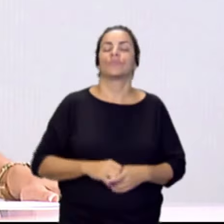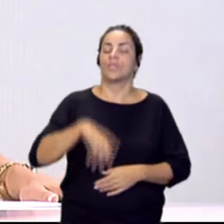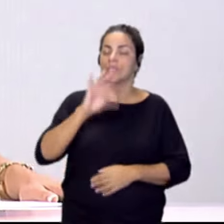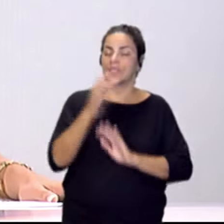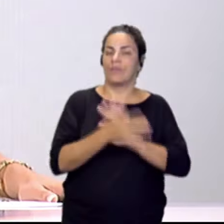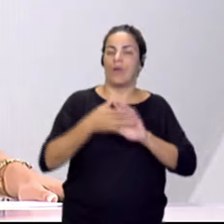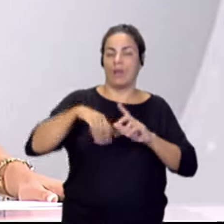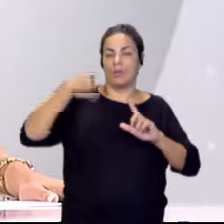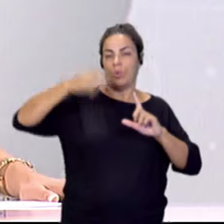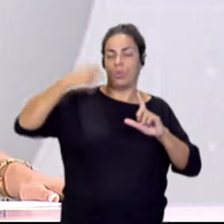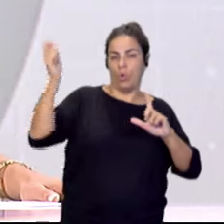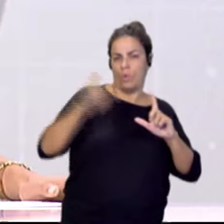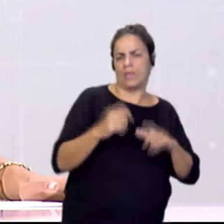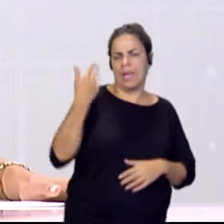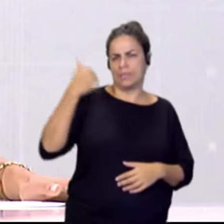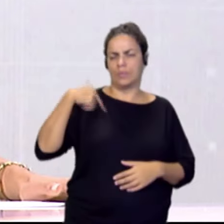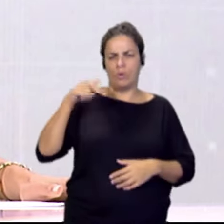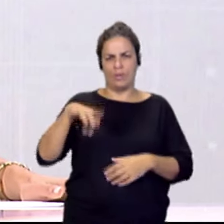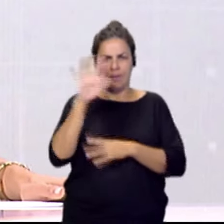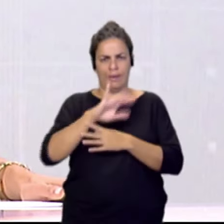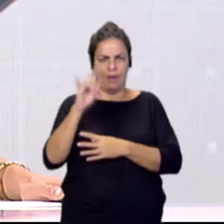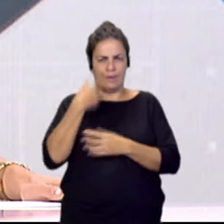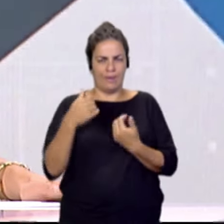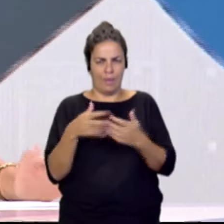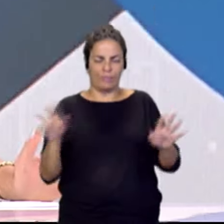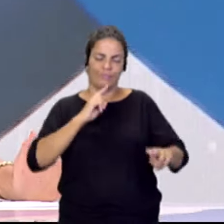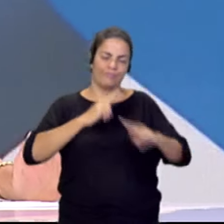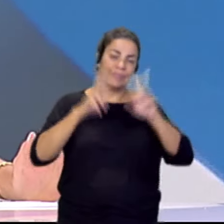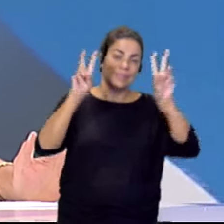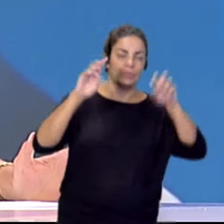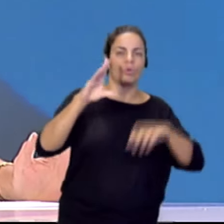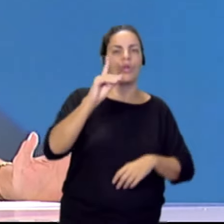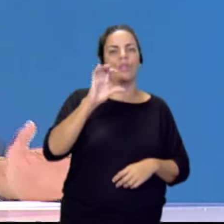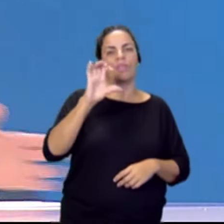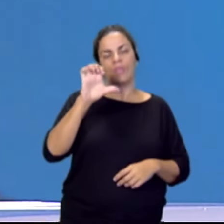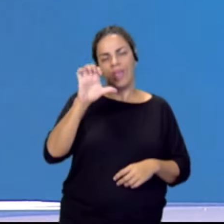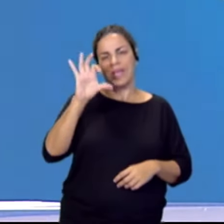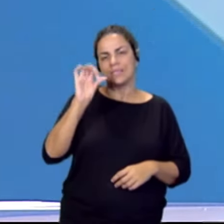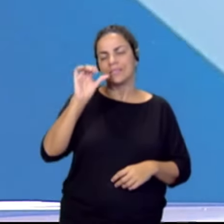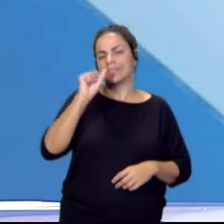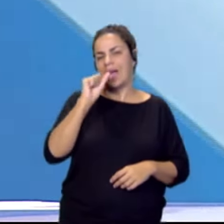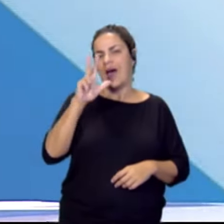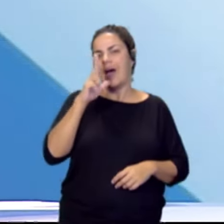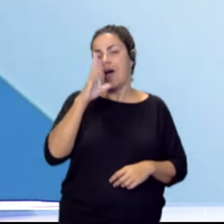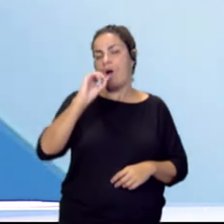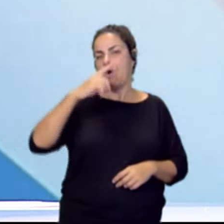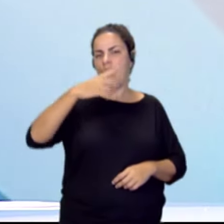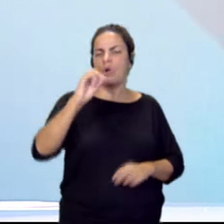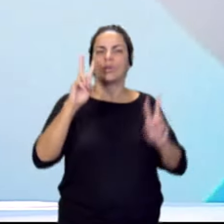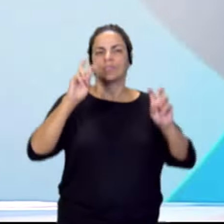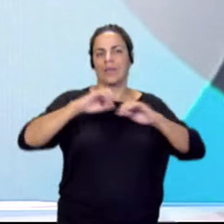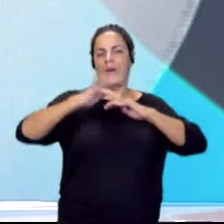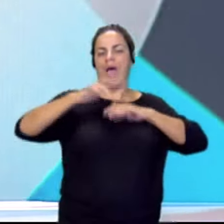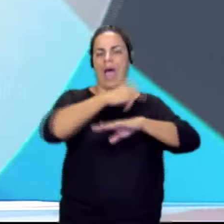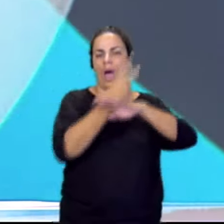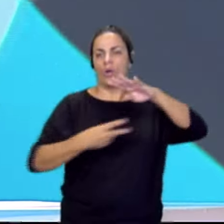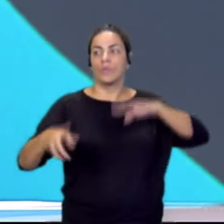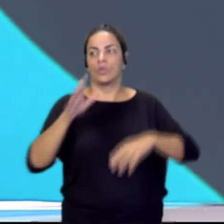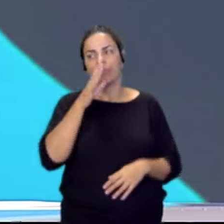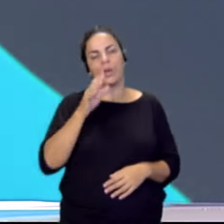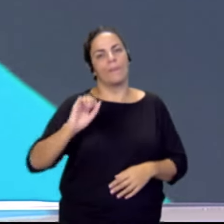algún tiempo aquí en Canarias, es Desahogo, el primer documental del mundo sobre ahogamientos. Los ahogamientos suponen la tercera causa de muerte no traumática